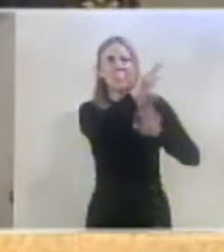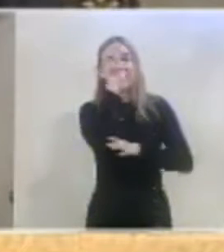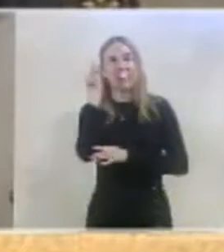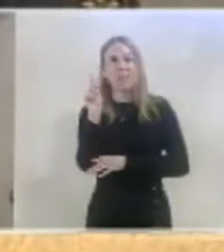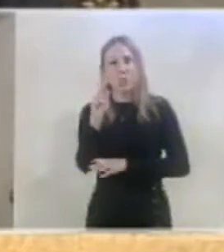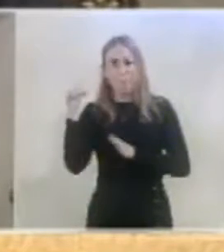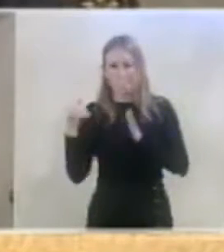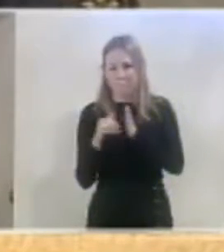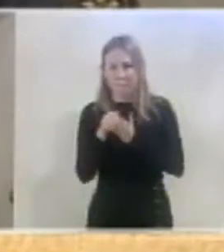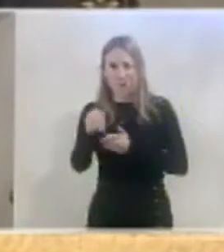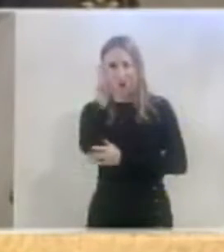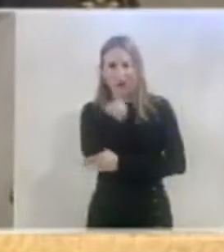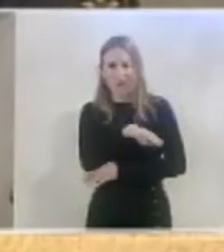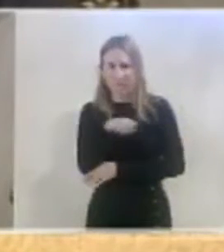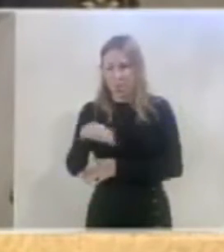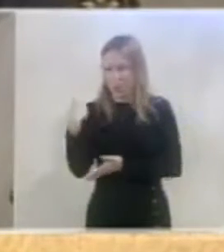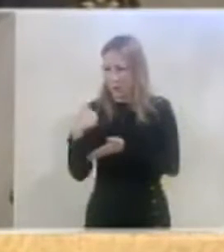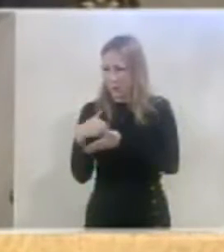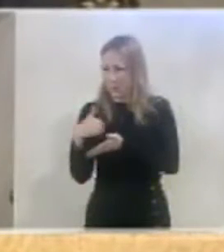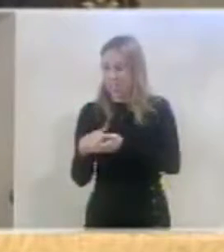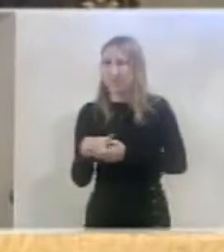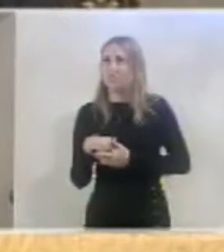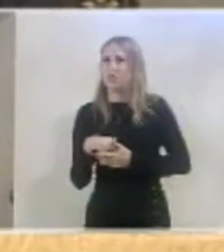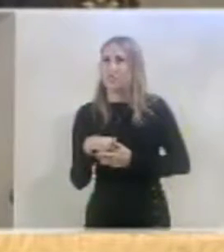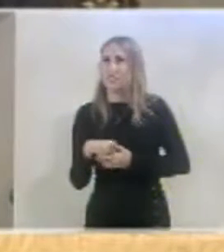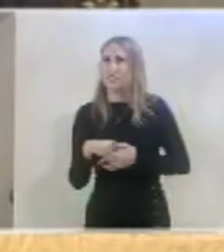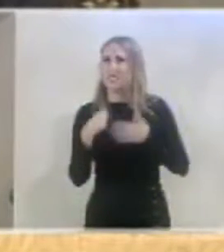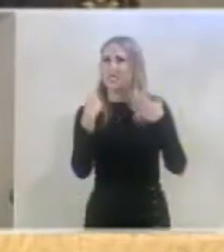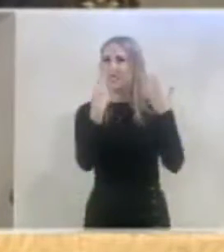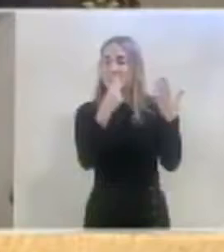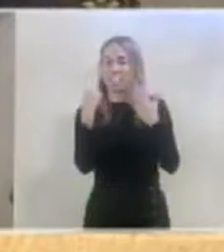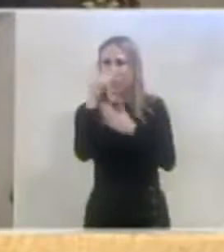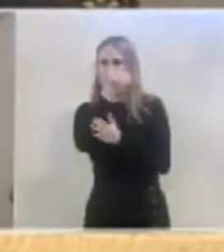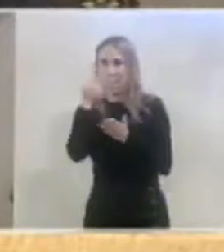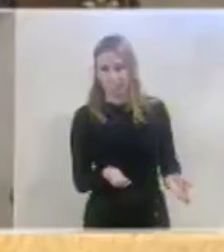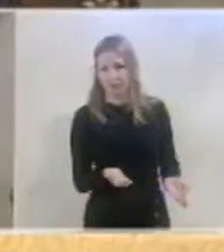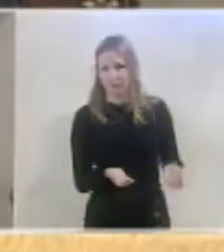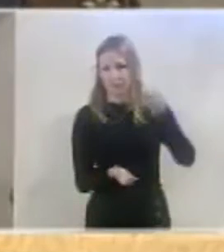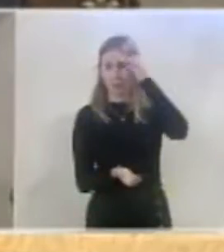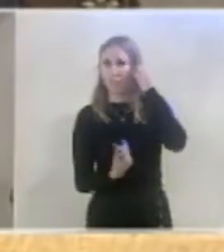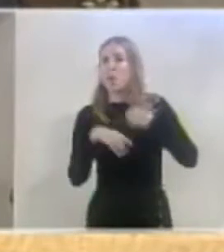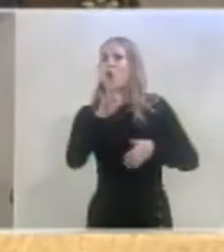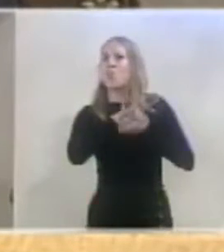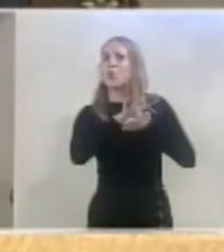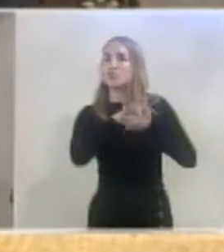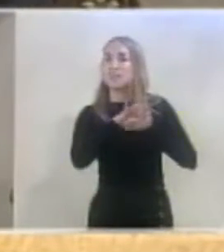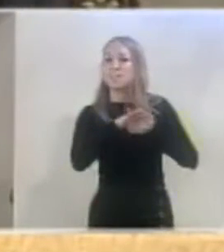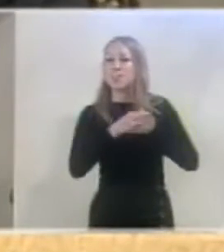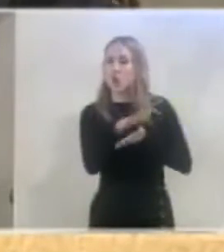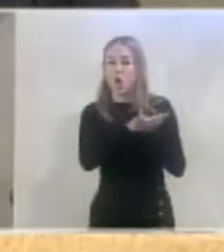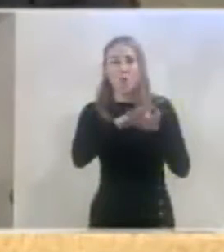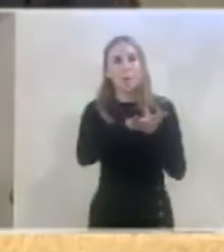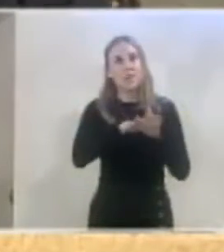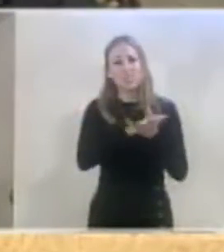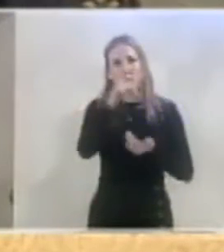euros. Lo que nos pedían era 72 millones de euros. Se ha quedado en 26. Los servicios básicos que